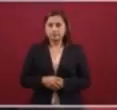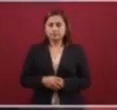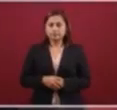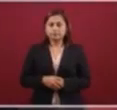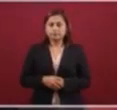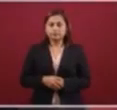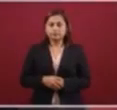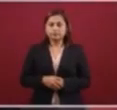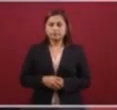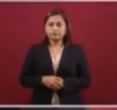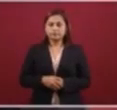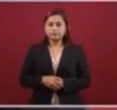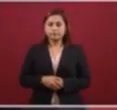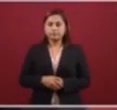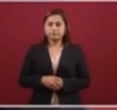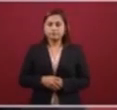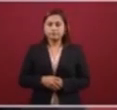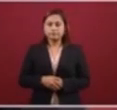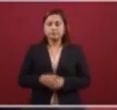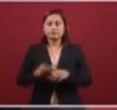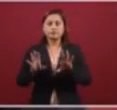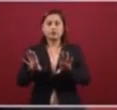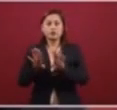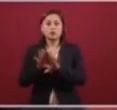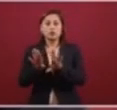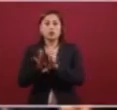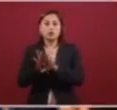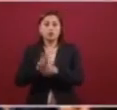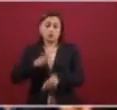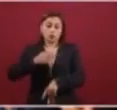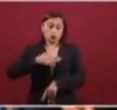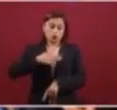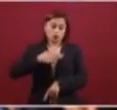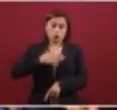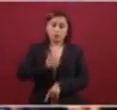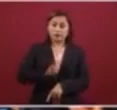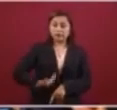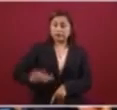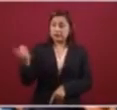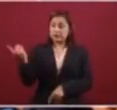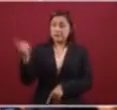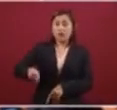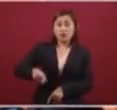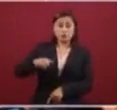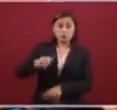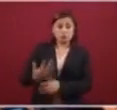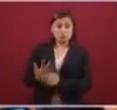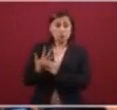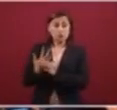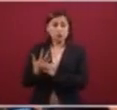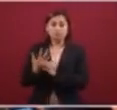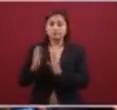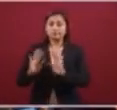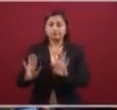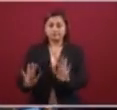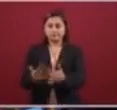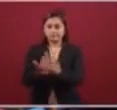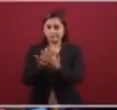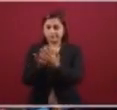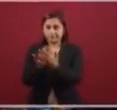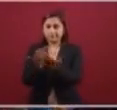x decisión por decreto presidencial sino buscar